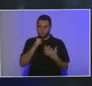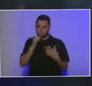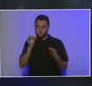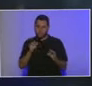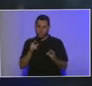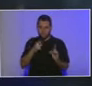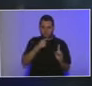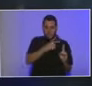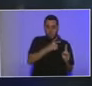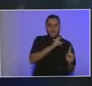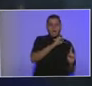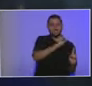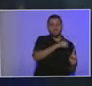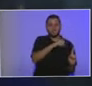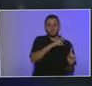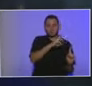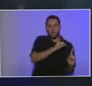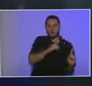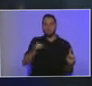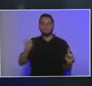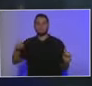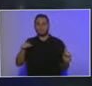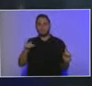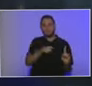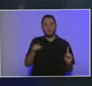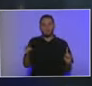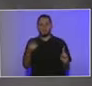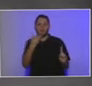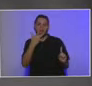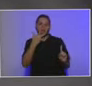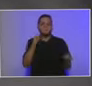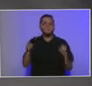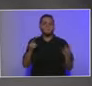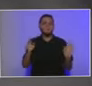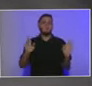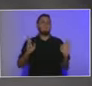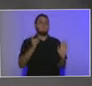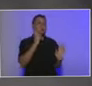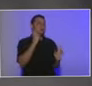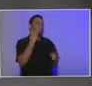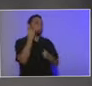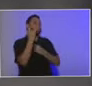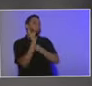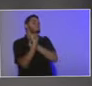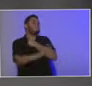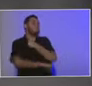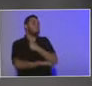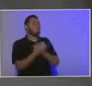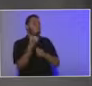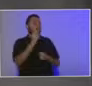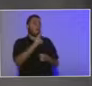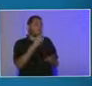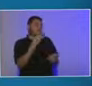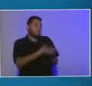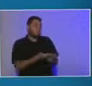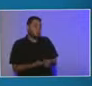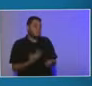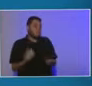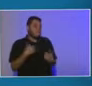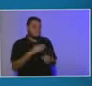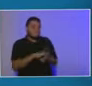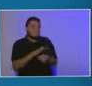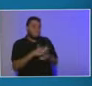Lo que tiene es una citación, vamos a ver qué resulta de esa citación, si en realidad van a radicarle cargo o si no tiene la prueba suficiente. Bueno, gracias a los dos por